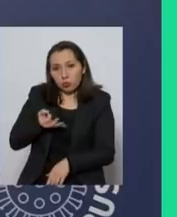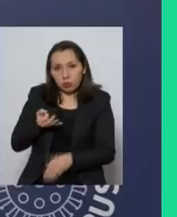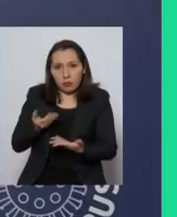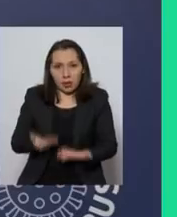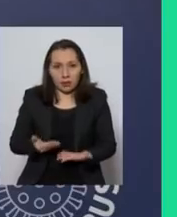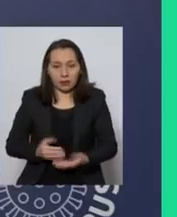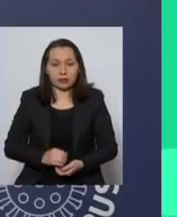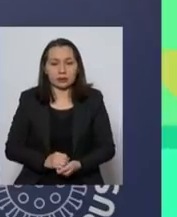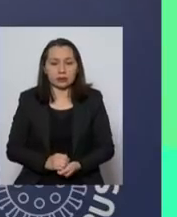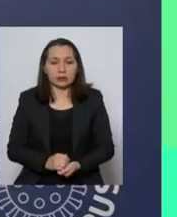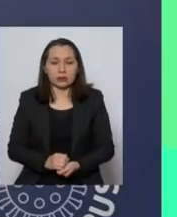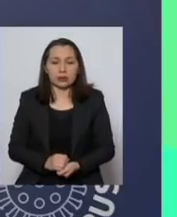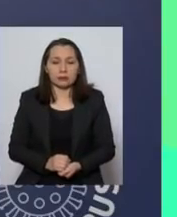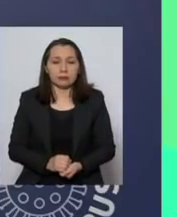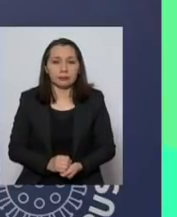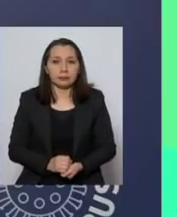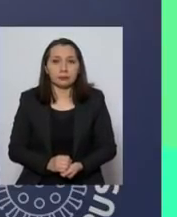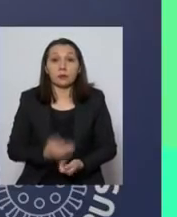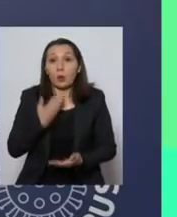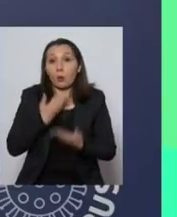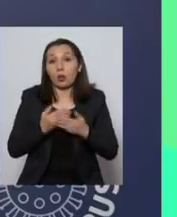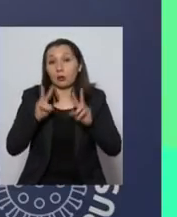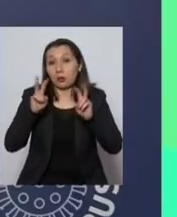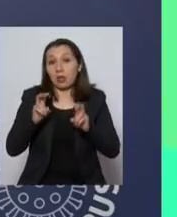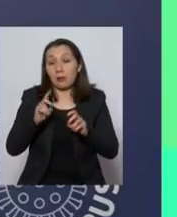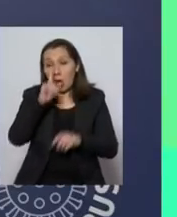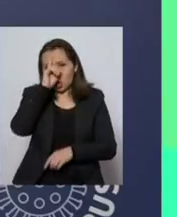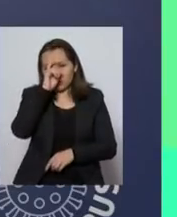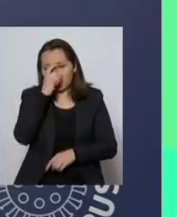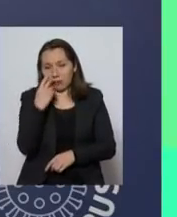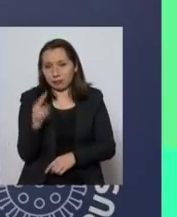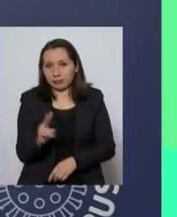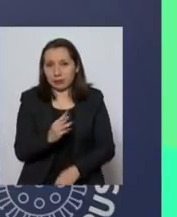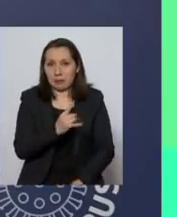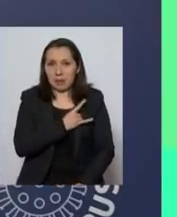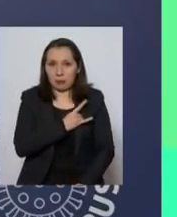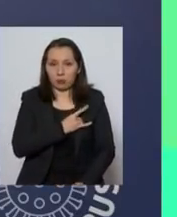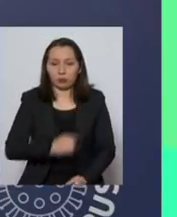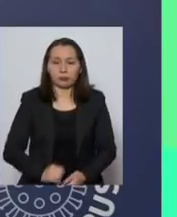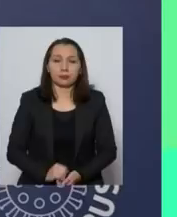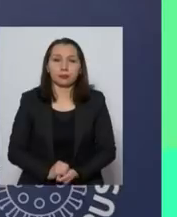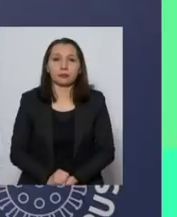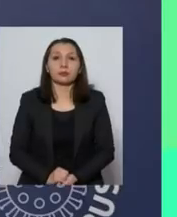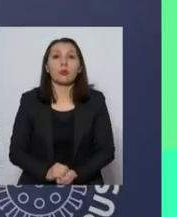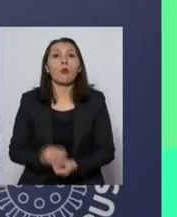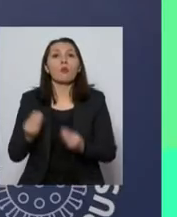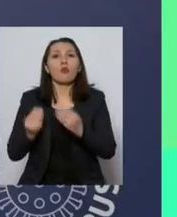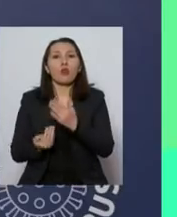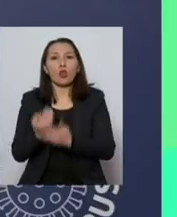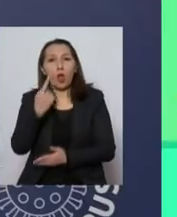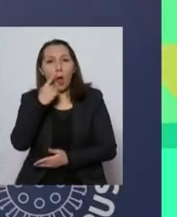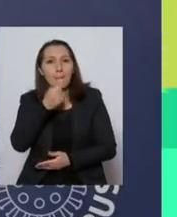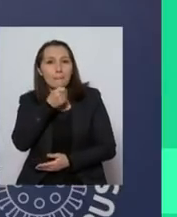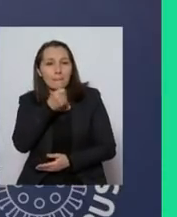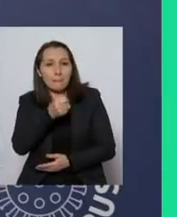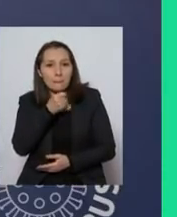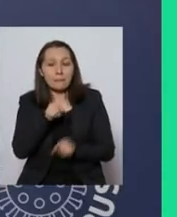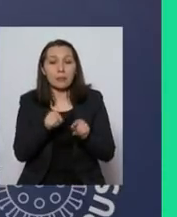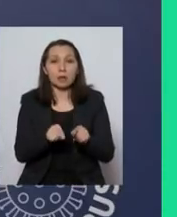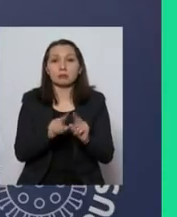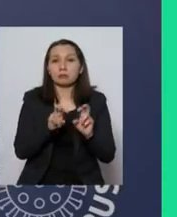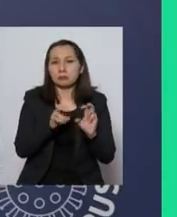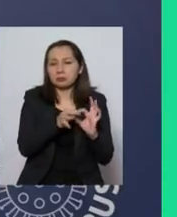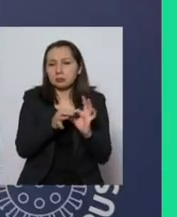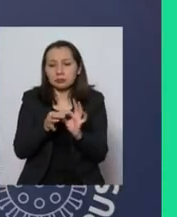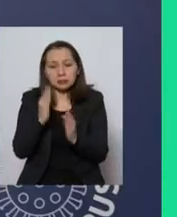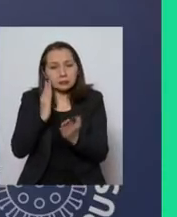hace mención cuando se refiere al Hospital de Maipú. Muy buenos días, ministro. Si consideramos